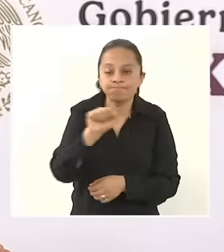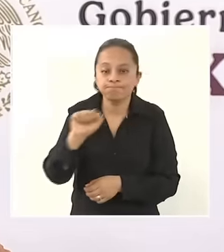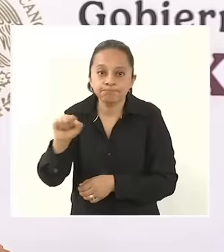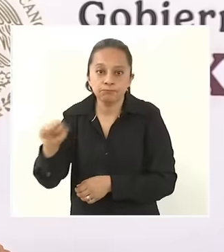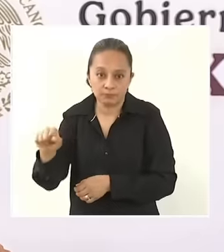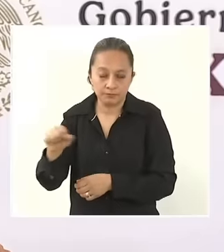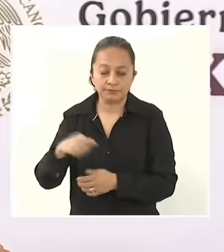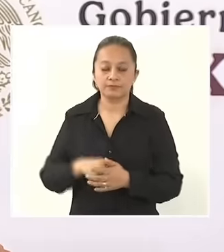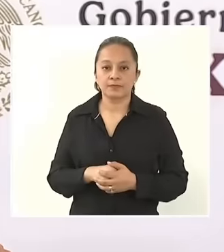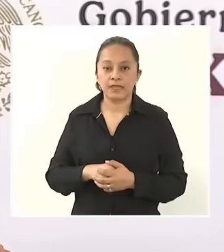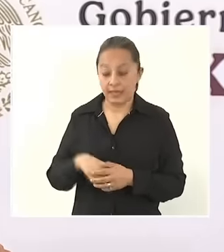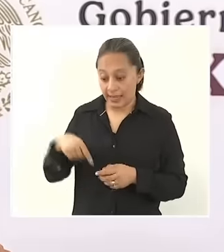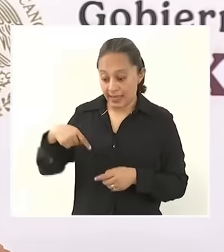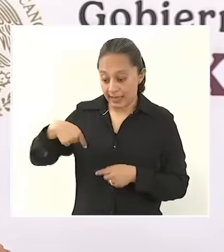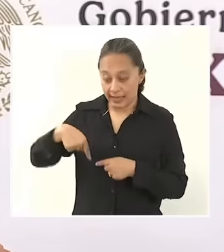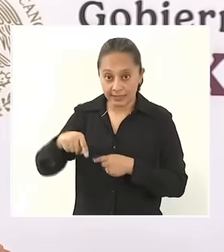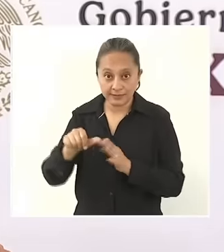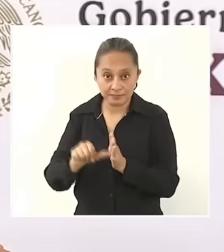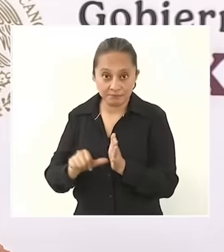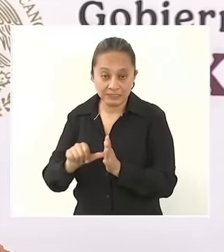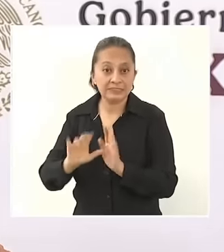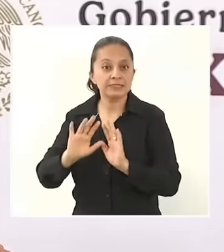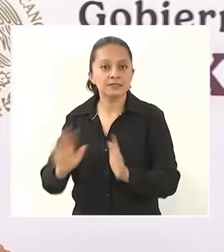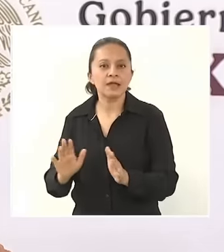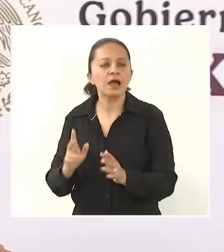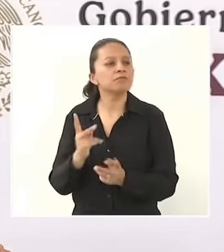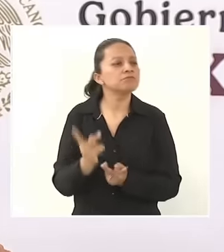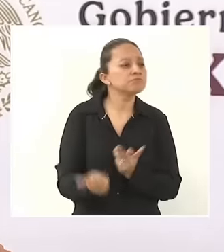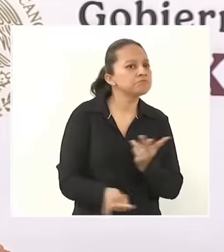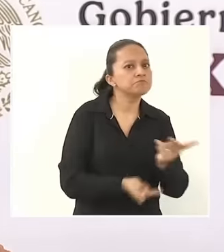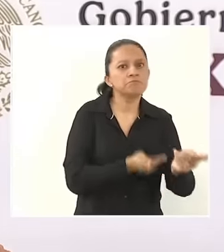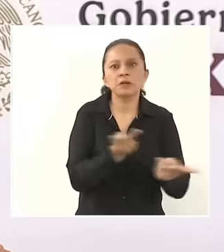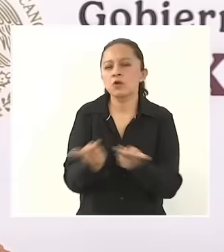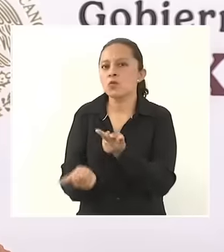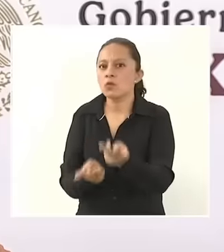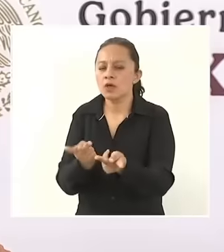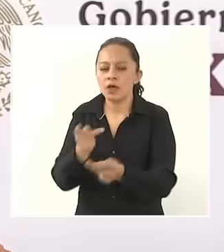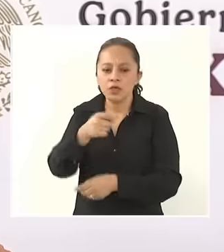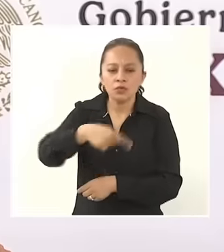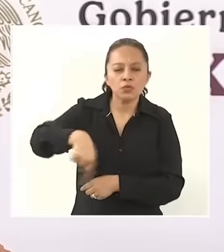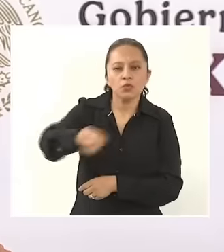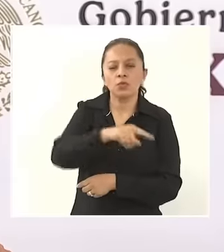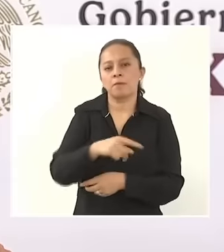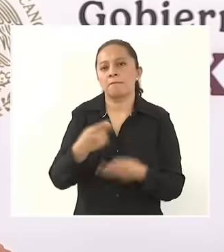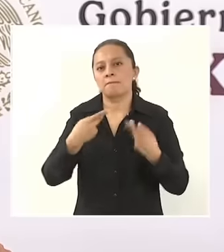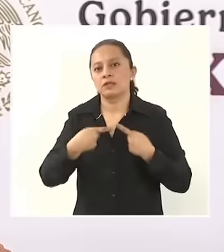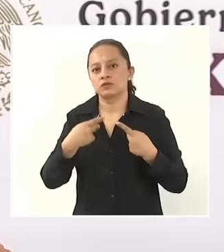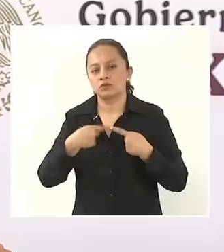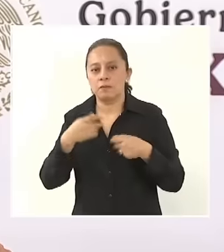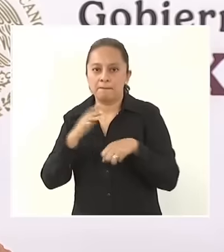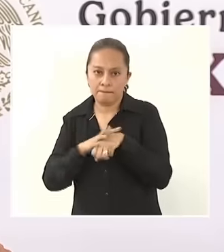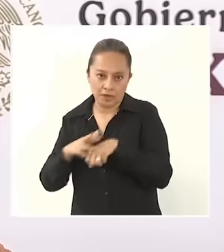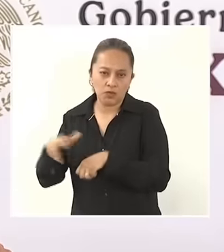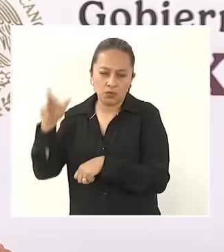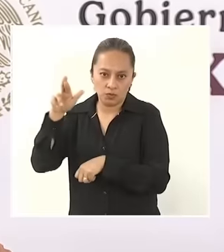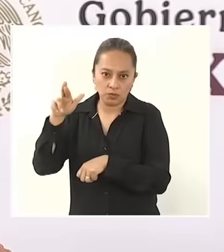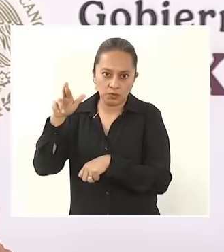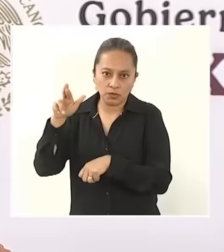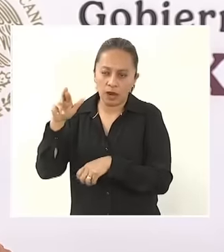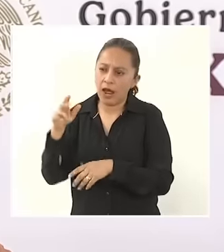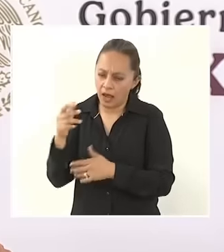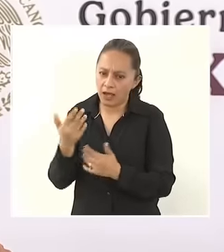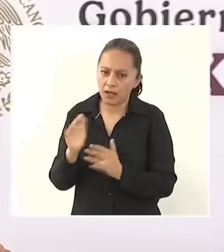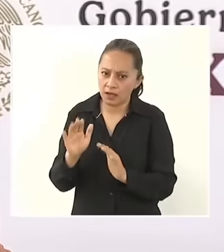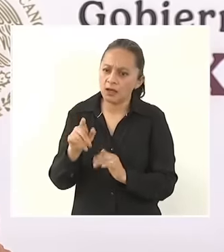encuesta domiciliaria. Van a preguntar a todas y todos los adultos mayores que así lo deseen